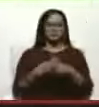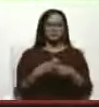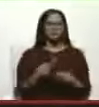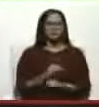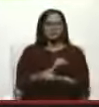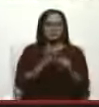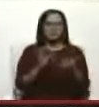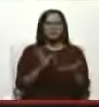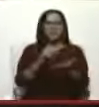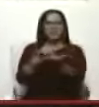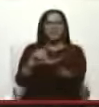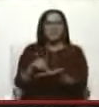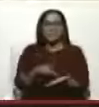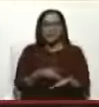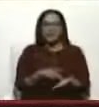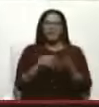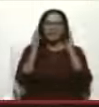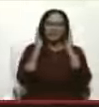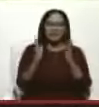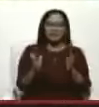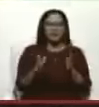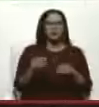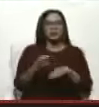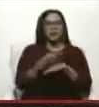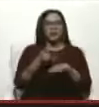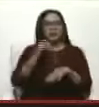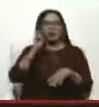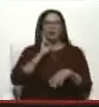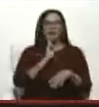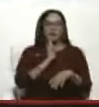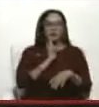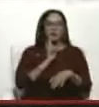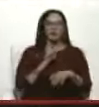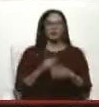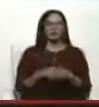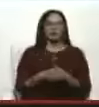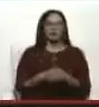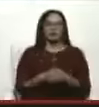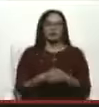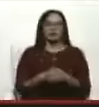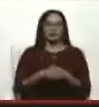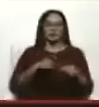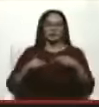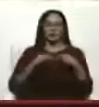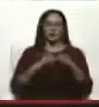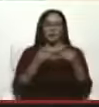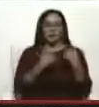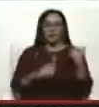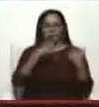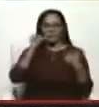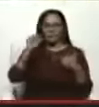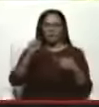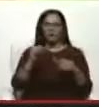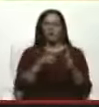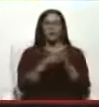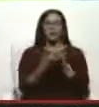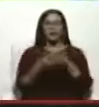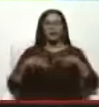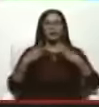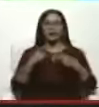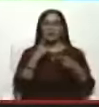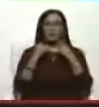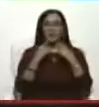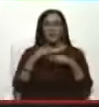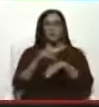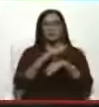el despliegue ahí, la atención del gobierno bolivariano, incluidos todos por el presidente Nicolás Maduro, Barrio Nuevo, Barrio Tricolor, Ministerio de